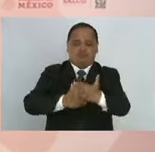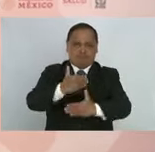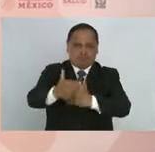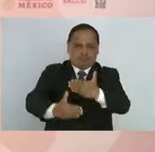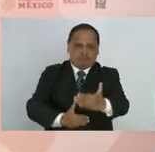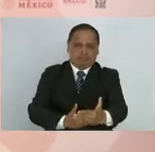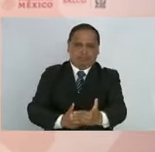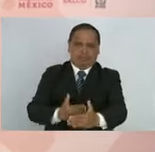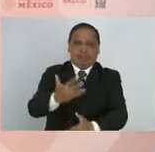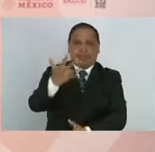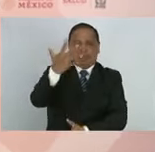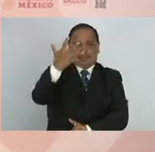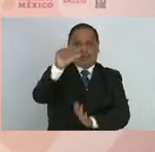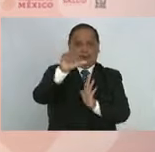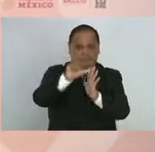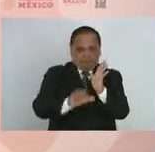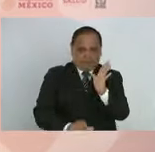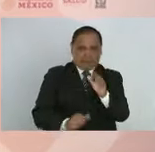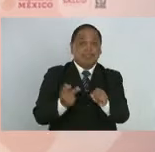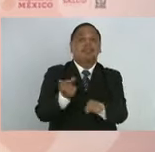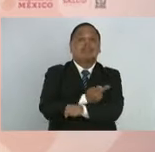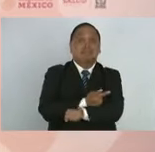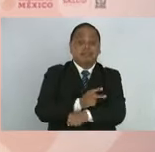En 5 meses